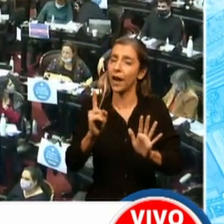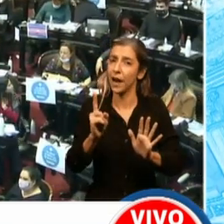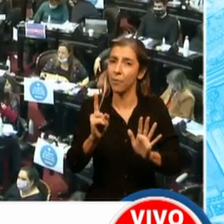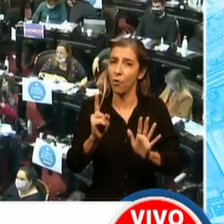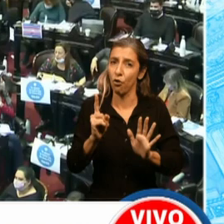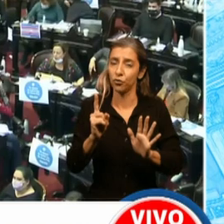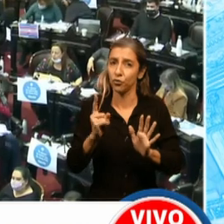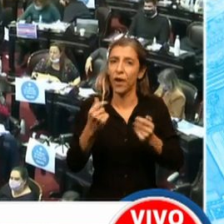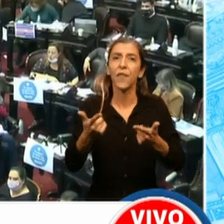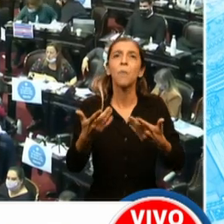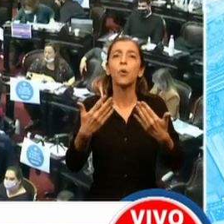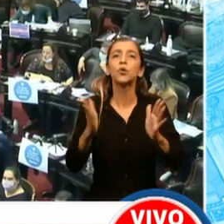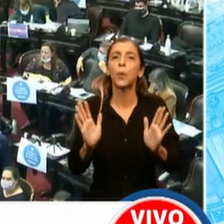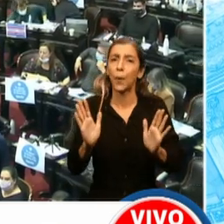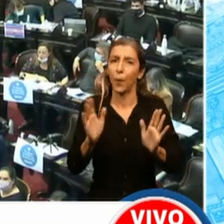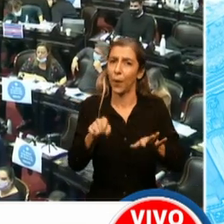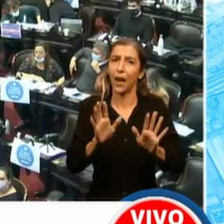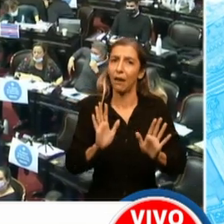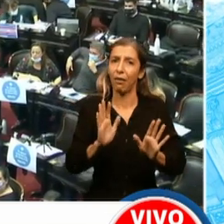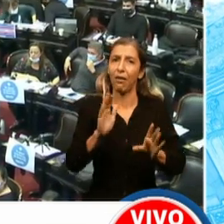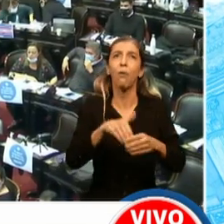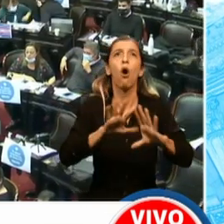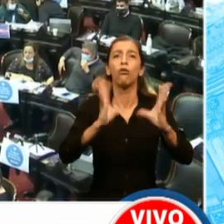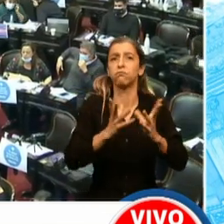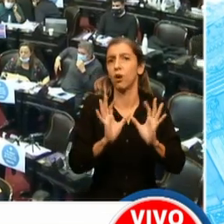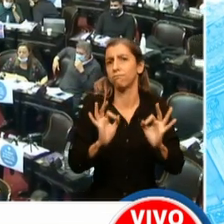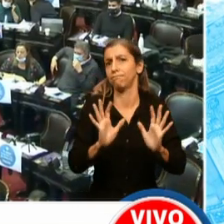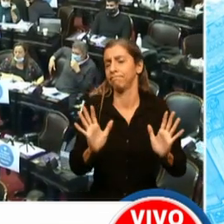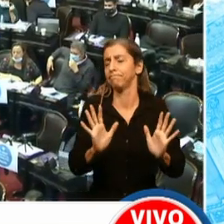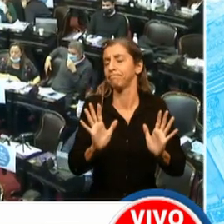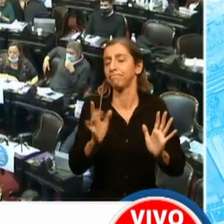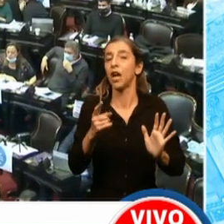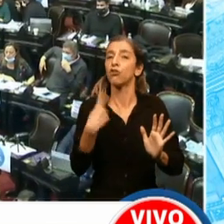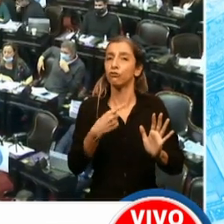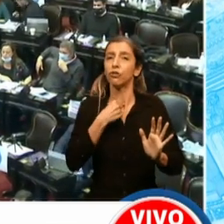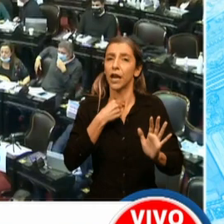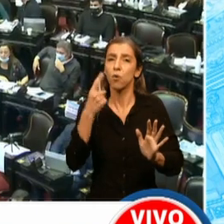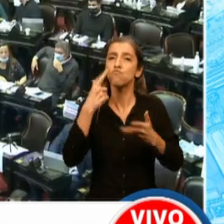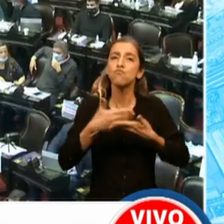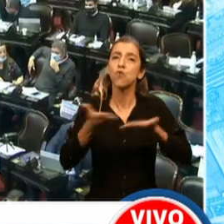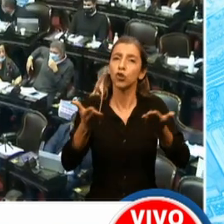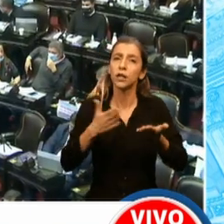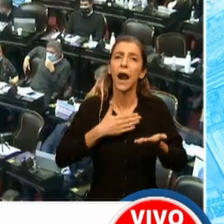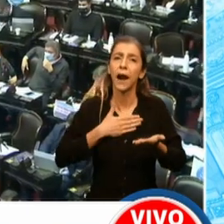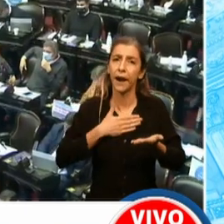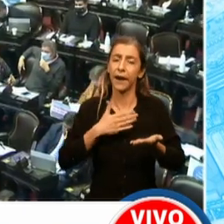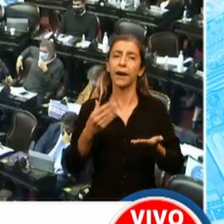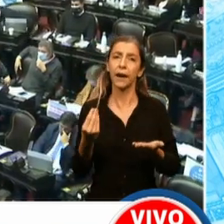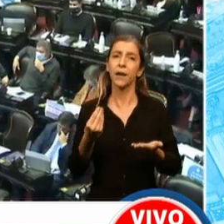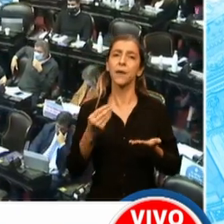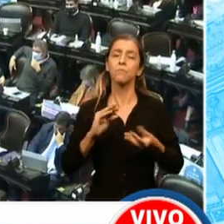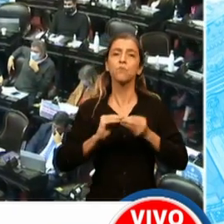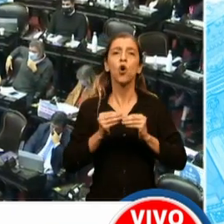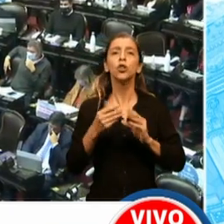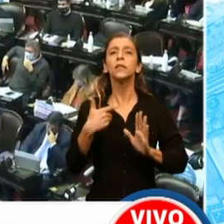nuestra posición esté puesta en duda que no responda precisamente una